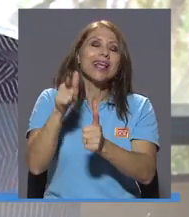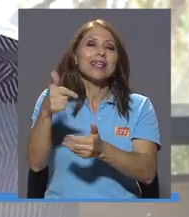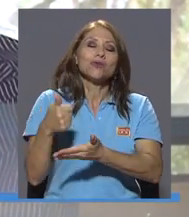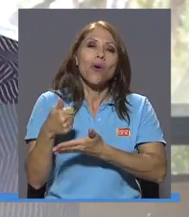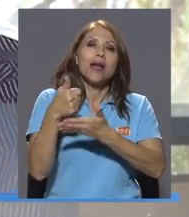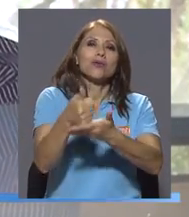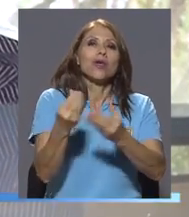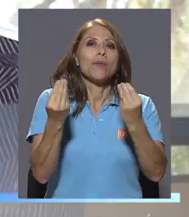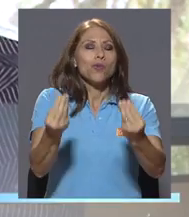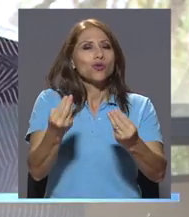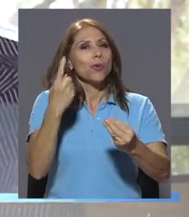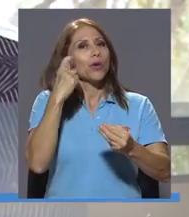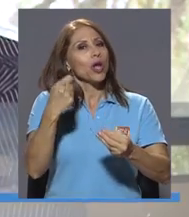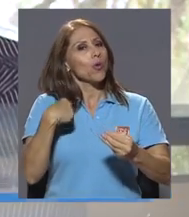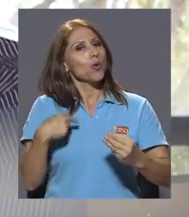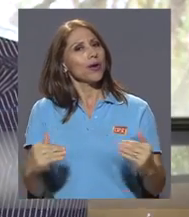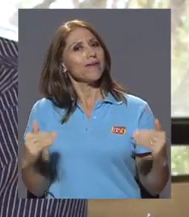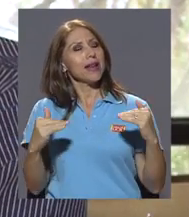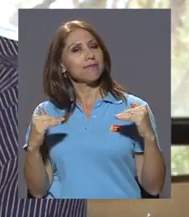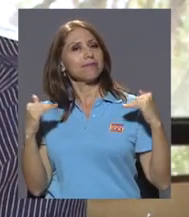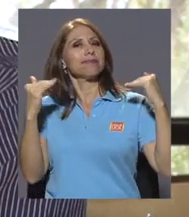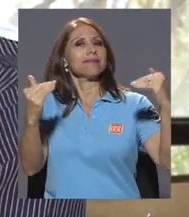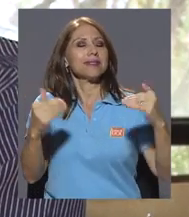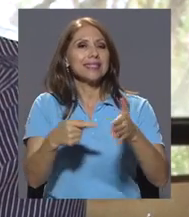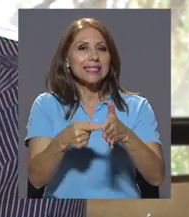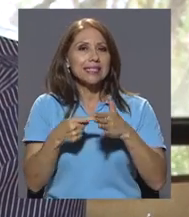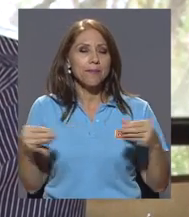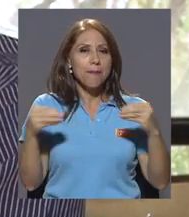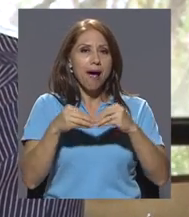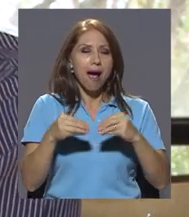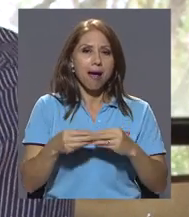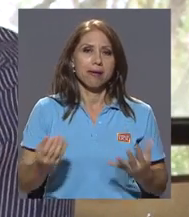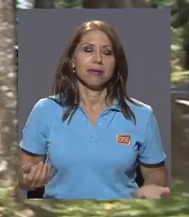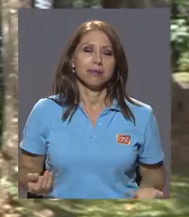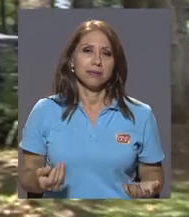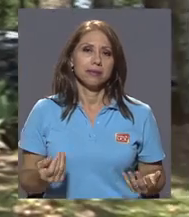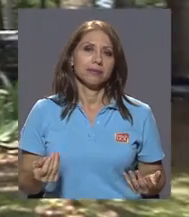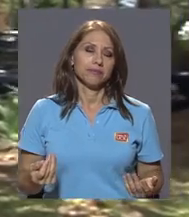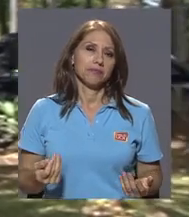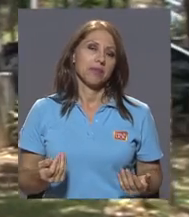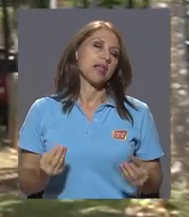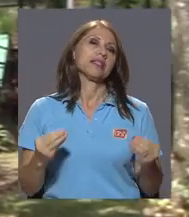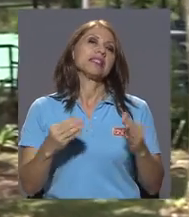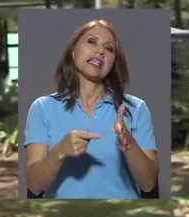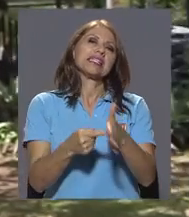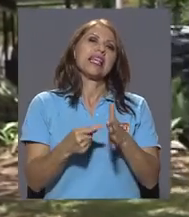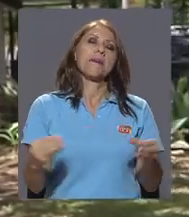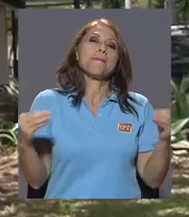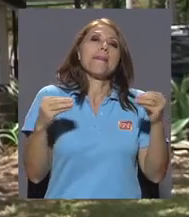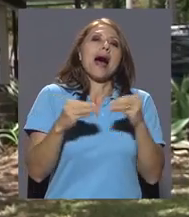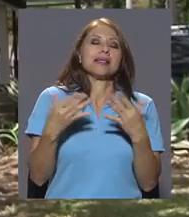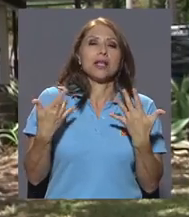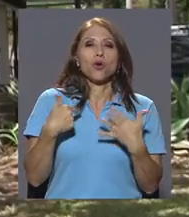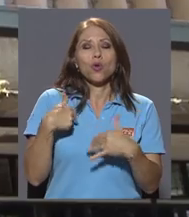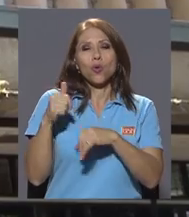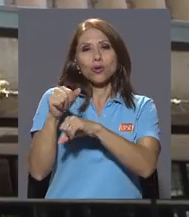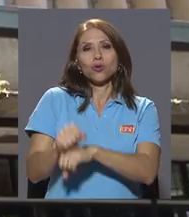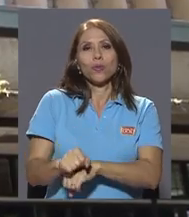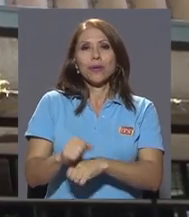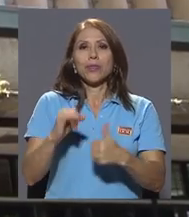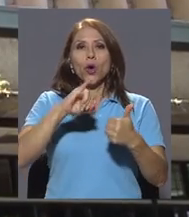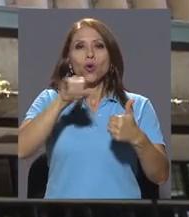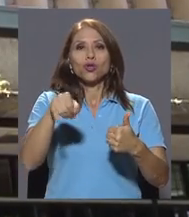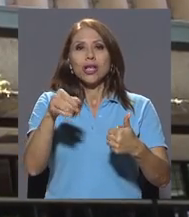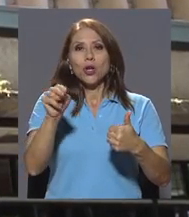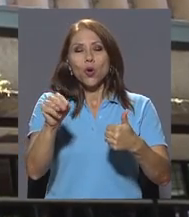nivel, se exige más uno de lo que debería, ¿verdad? De lo usual, por decirlo así, en un semestre. José Noc Leyton